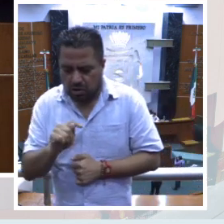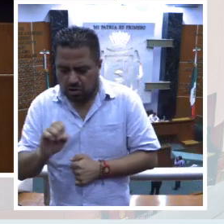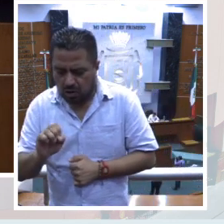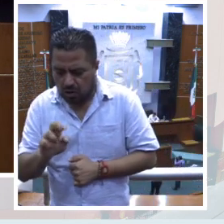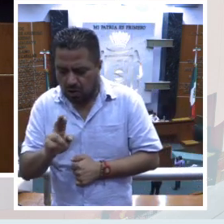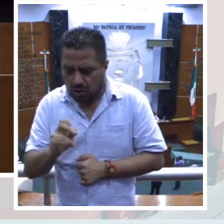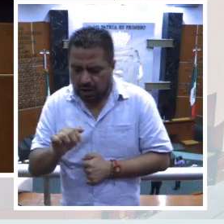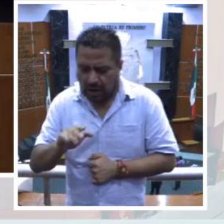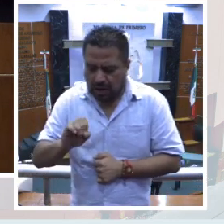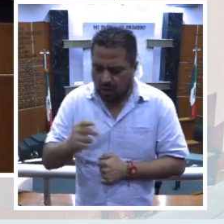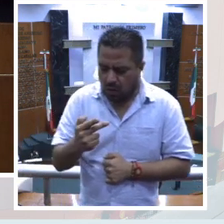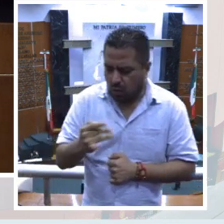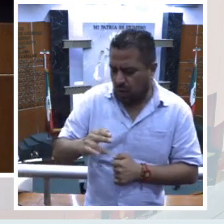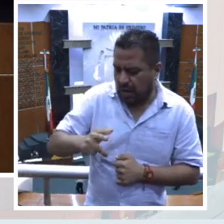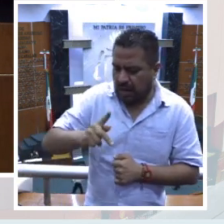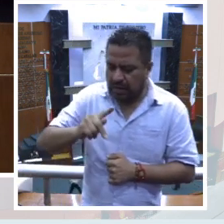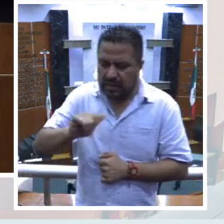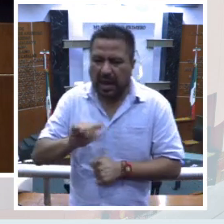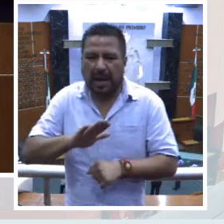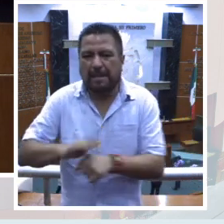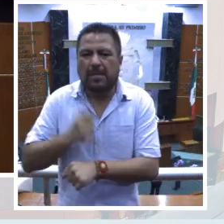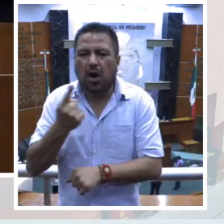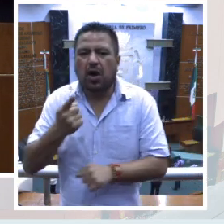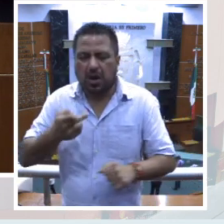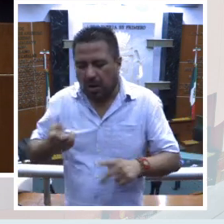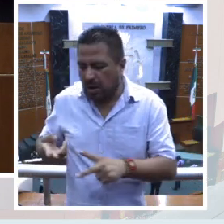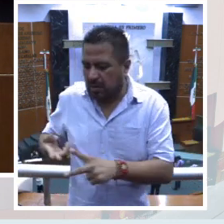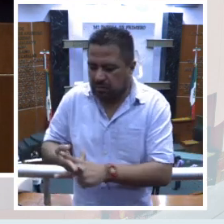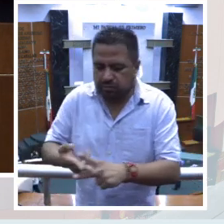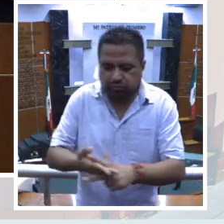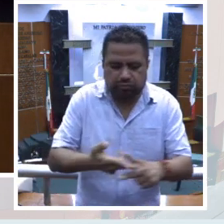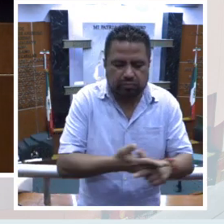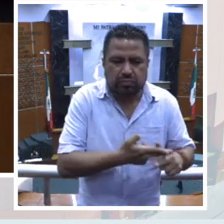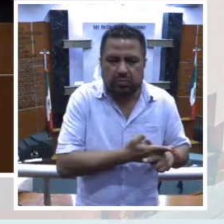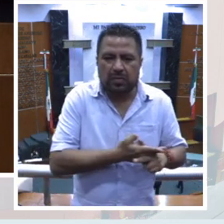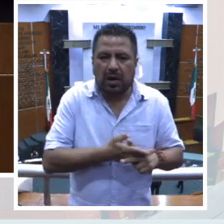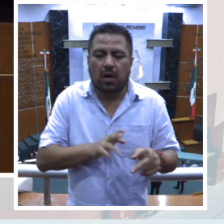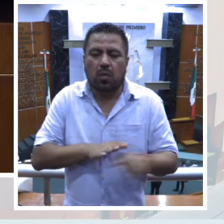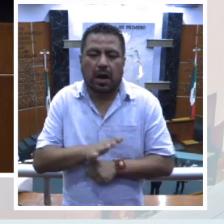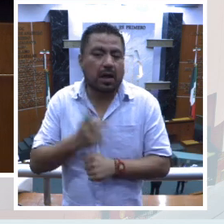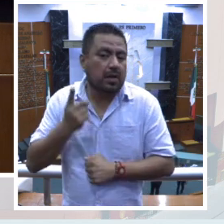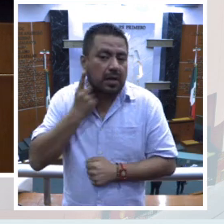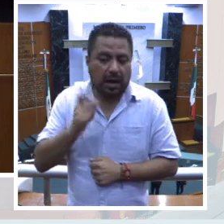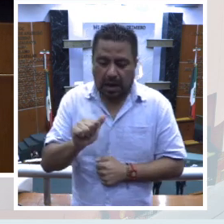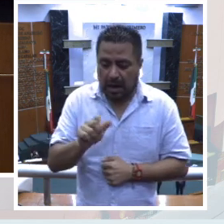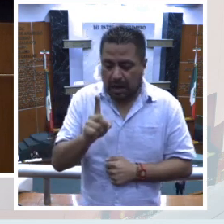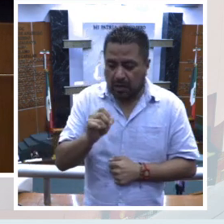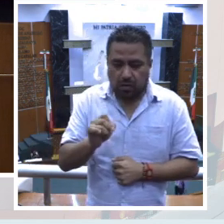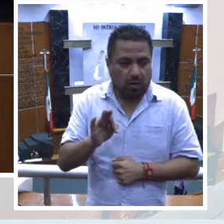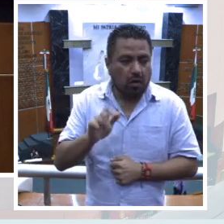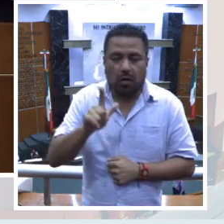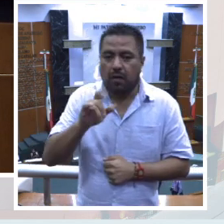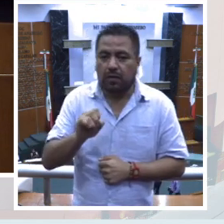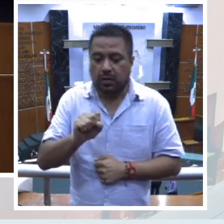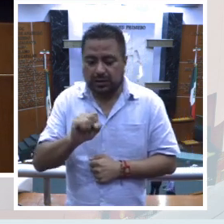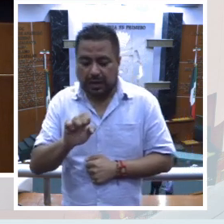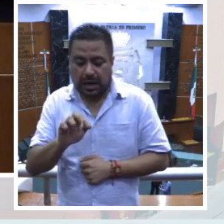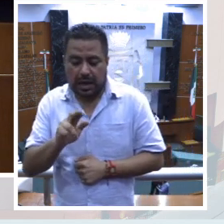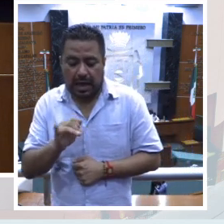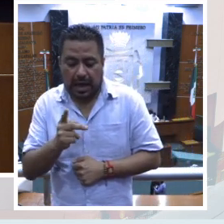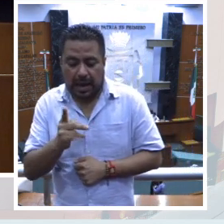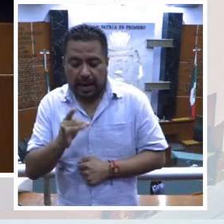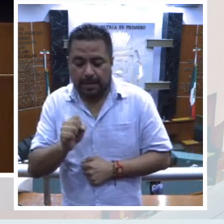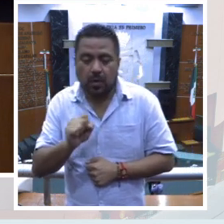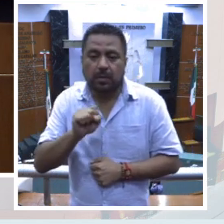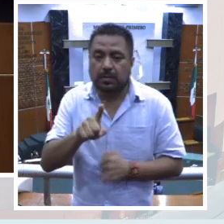gobierno con motivo de los asesinatos de los diputados Adolfo C gurrión Serapio Rendón y